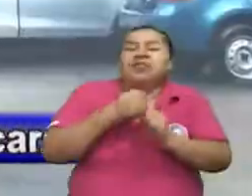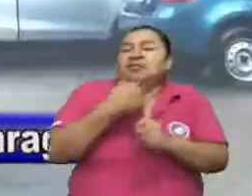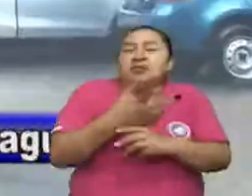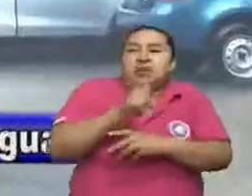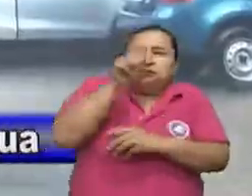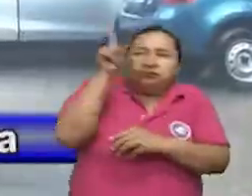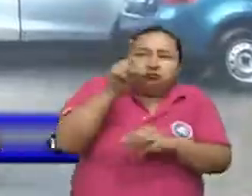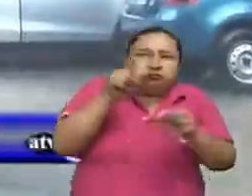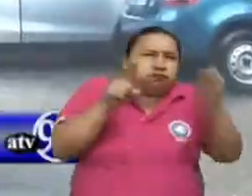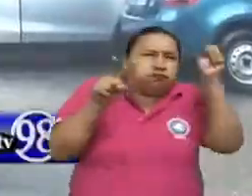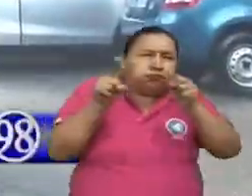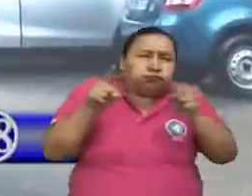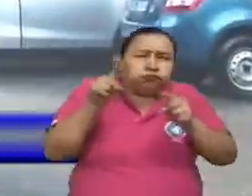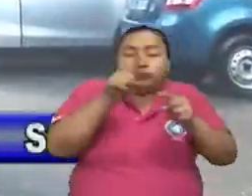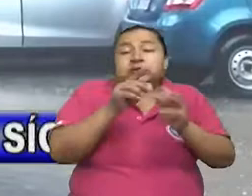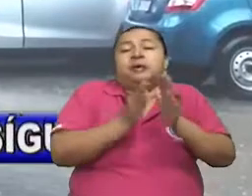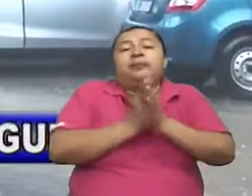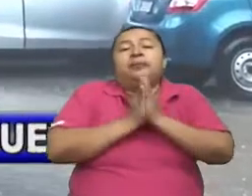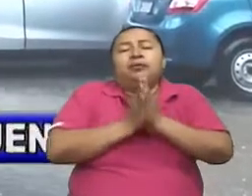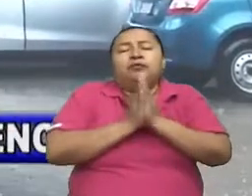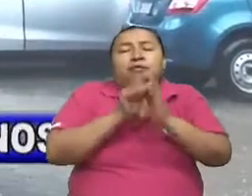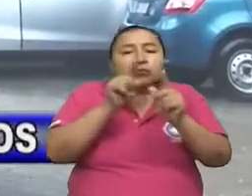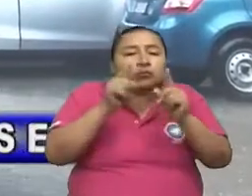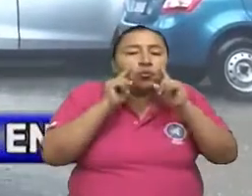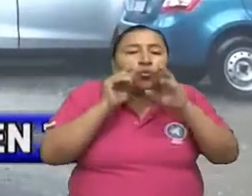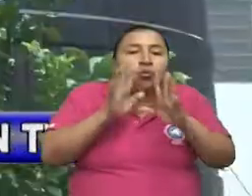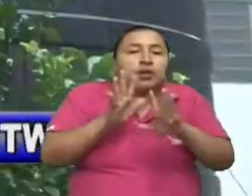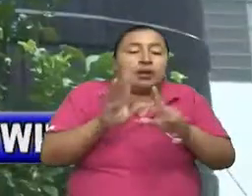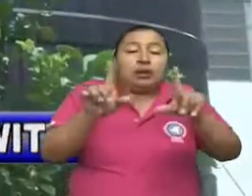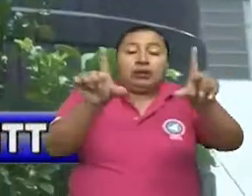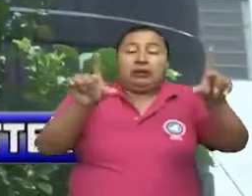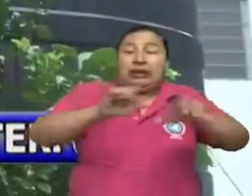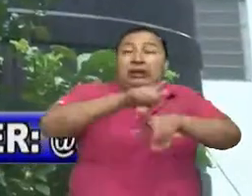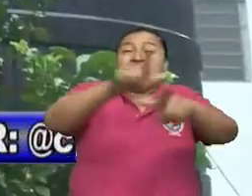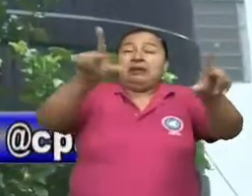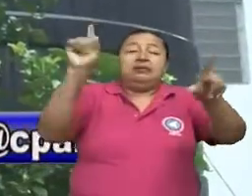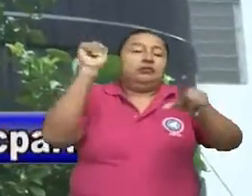eléctricas, por lo que se recomienda no exponerse a espacios abiertos.